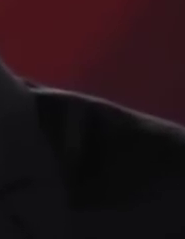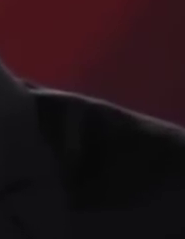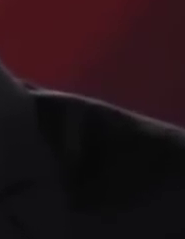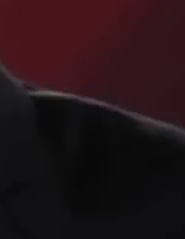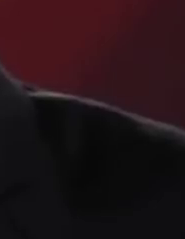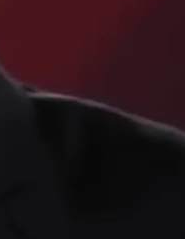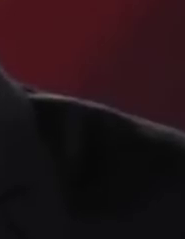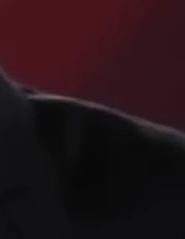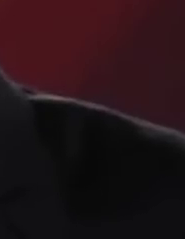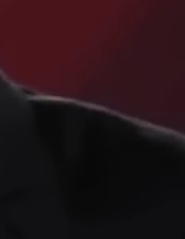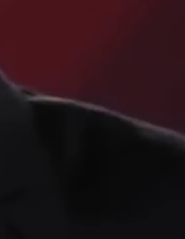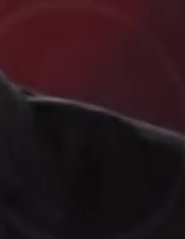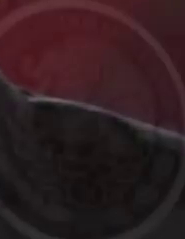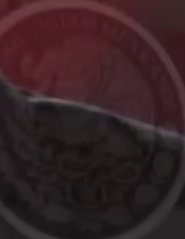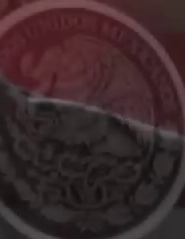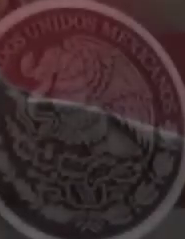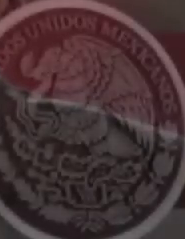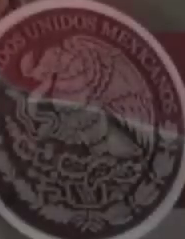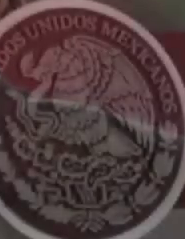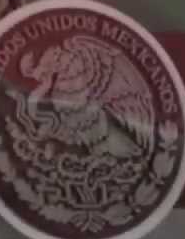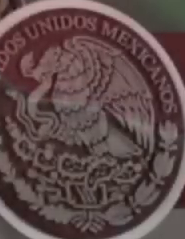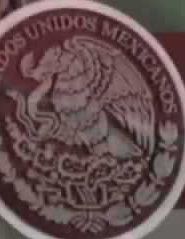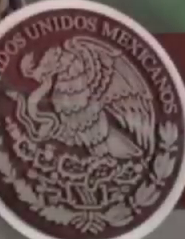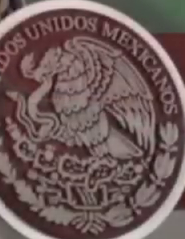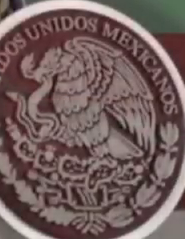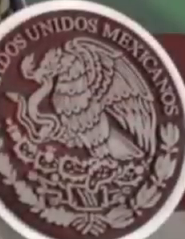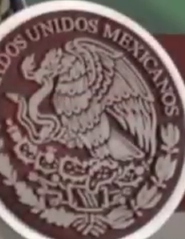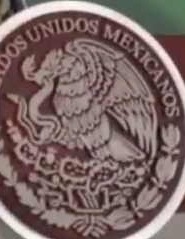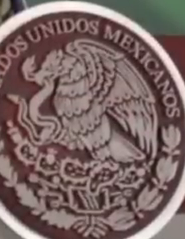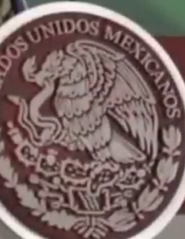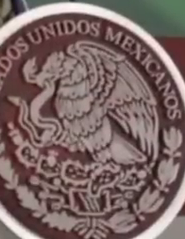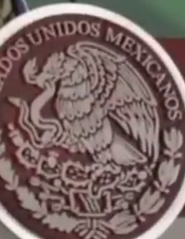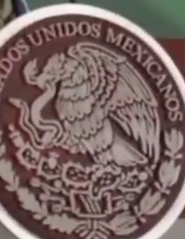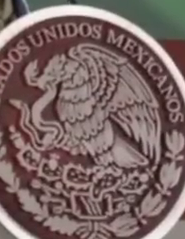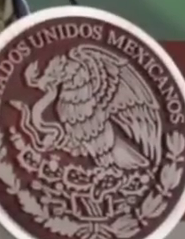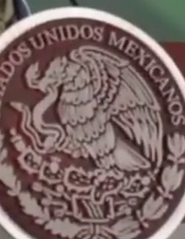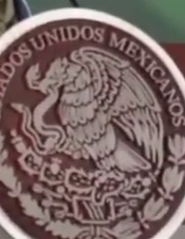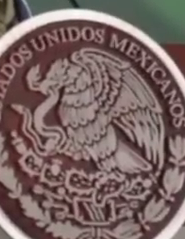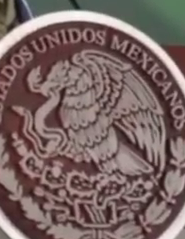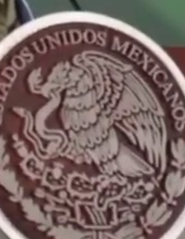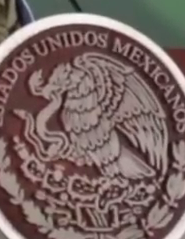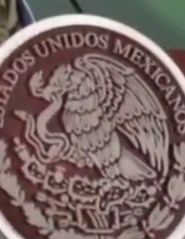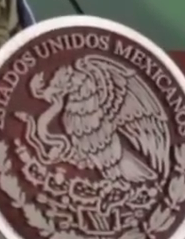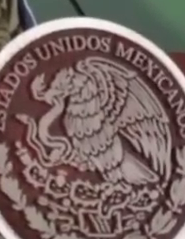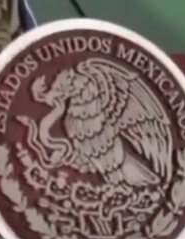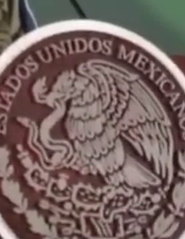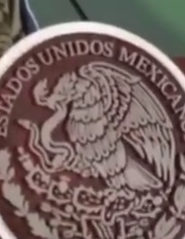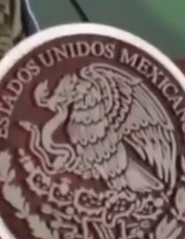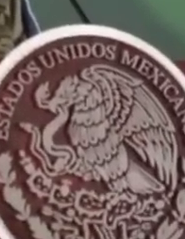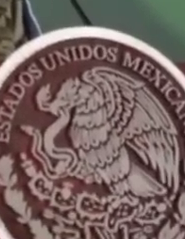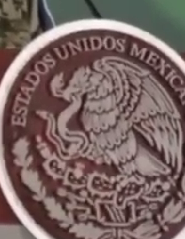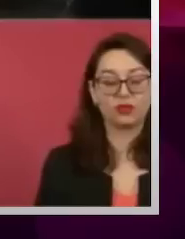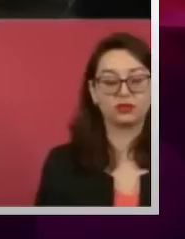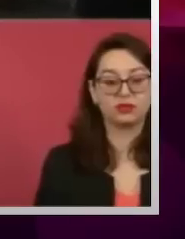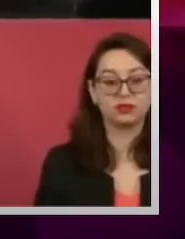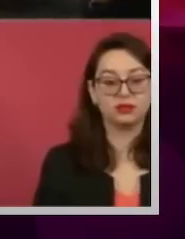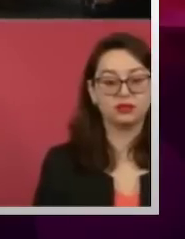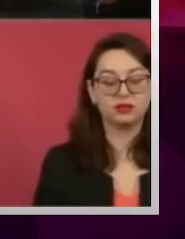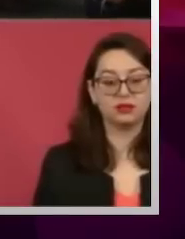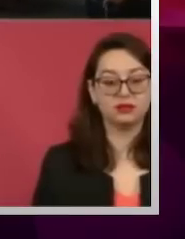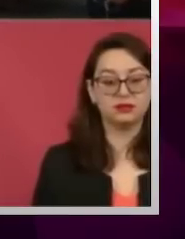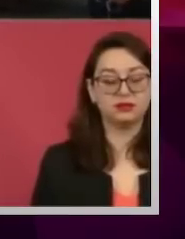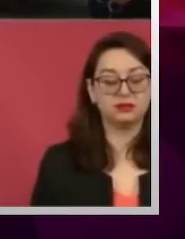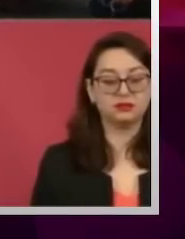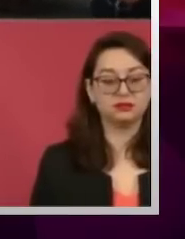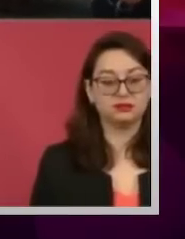le debe qué es lo que le sabe Uriel Carmona Norma piña que lo protege de esta manera Esto fue lo que señaló en la